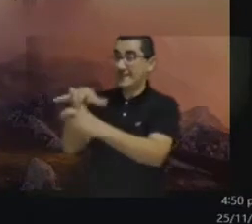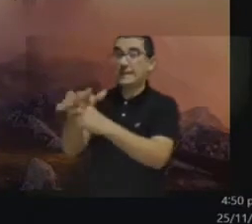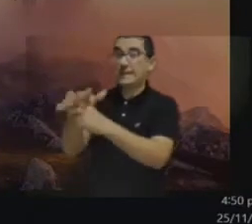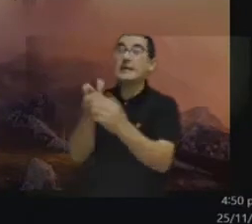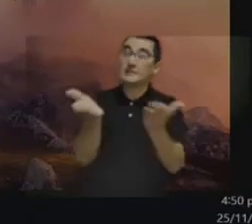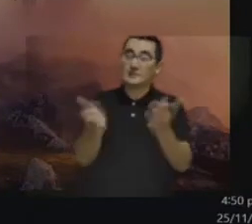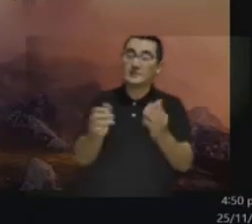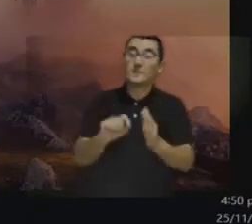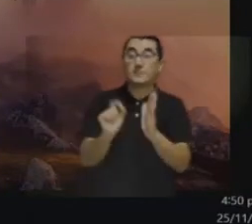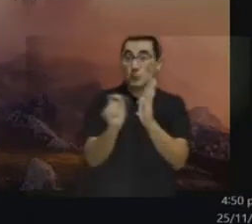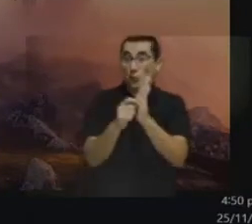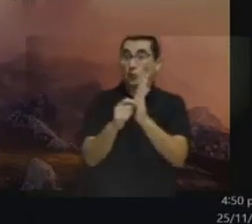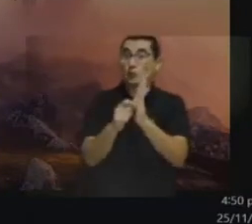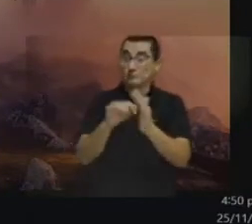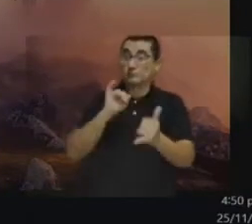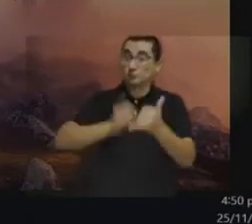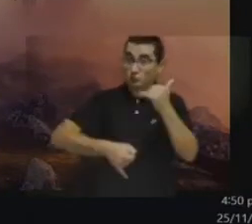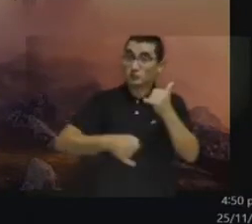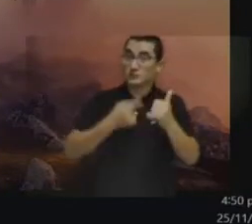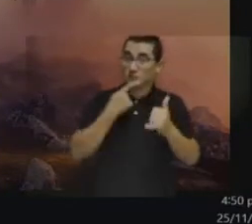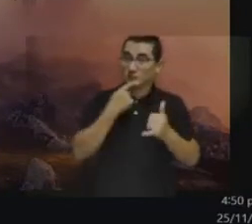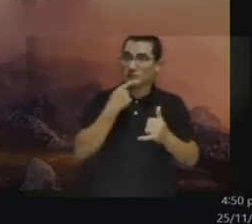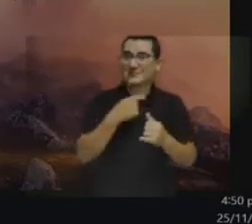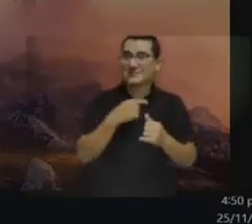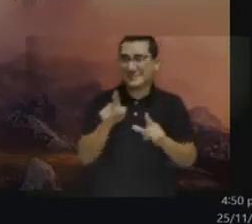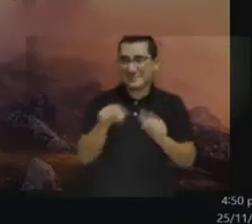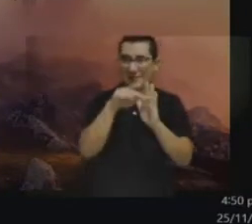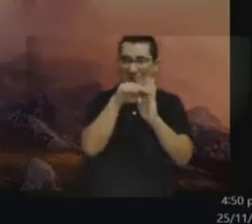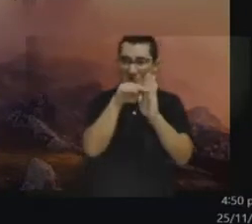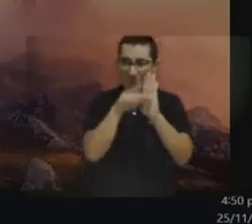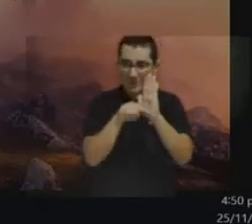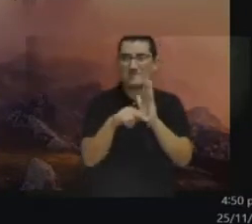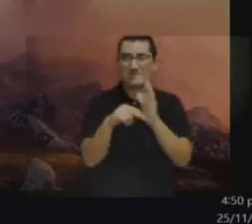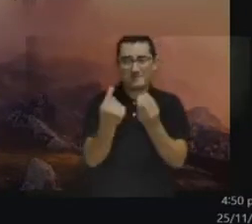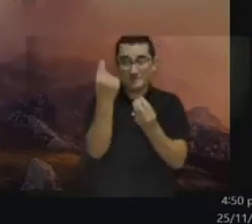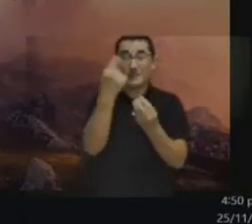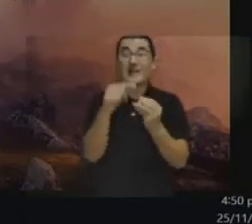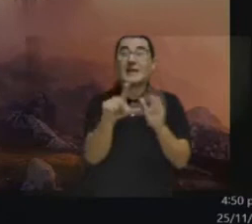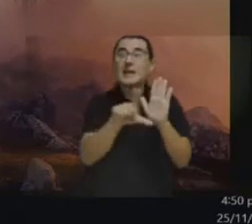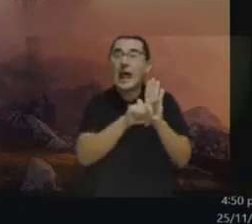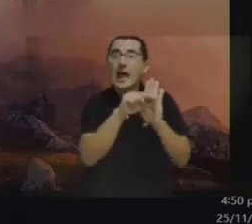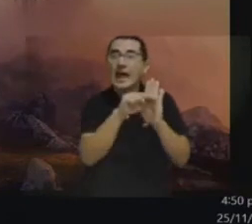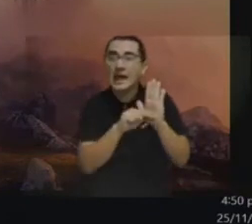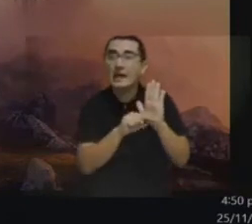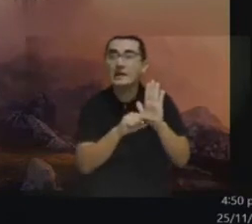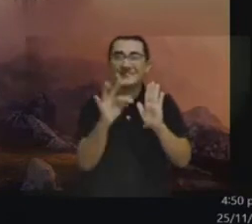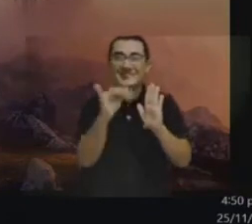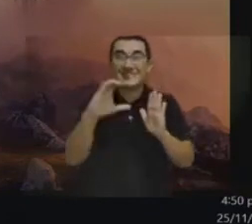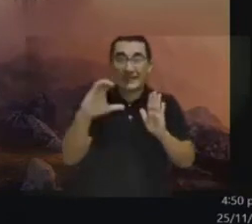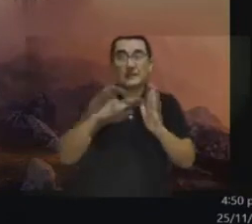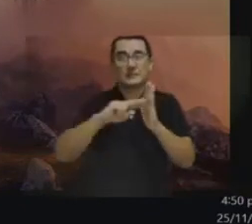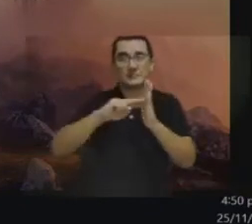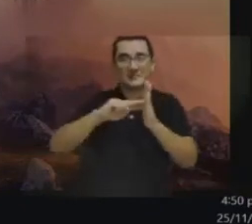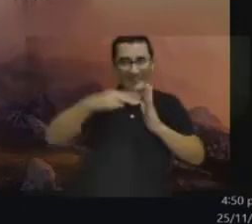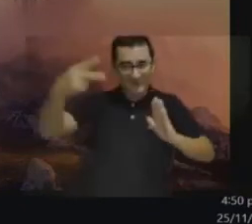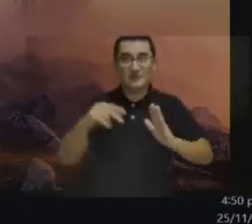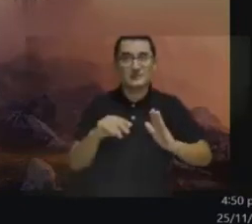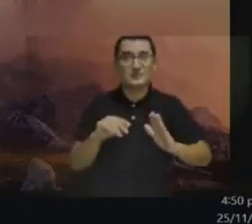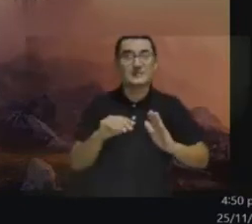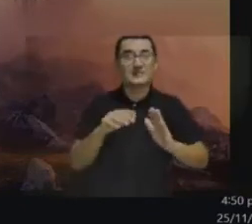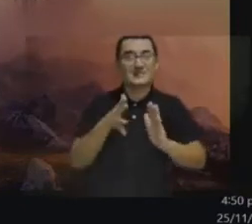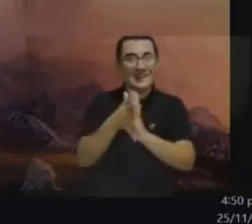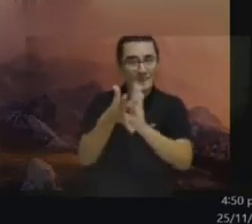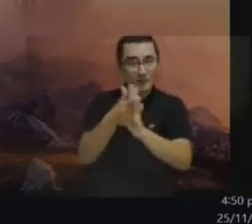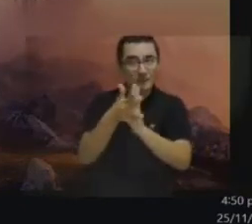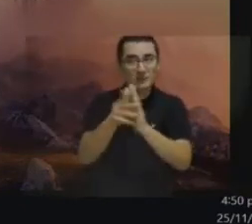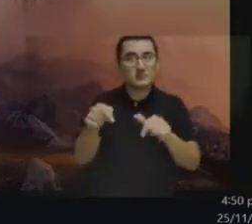que también lo han manifestado de la política del espectro y con la ley de la, digamos, de las TIC, la importancia del bienestar social. Entonces, para nosotros, y